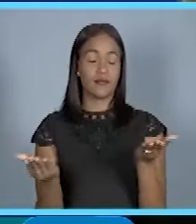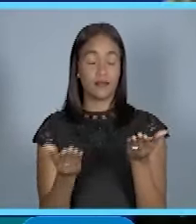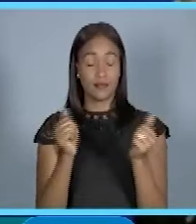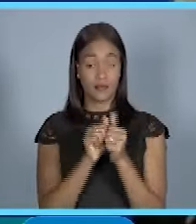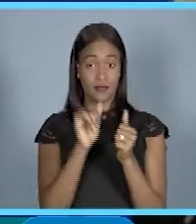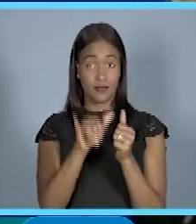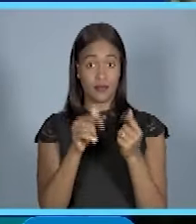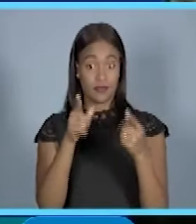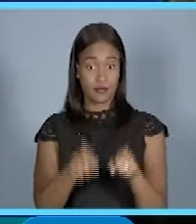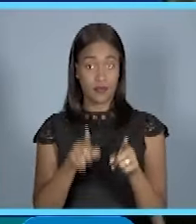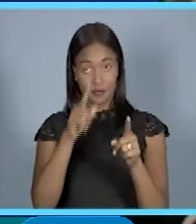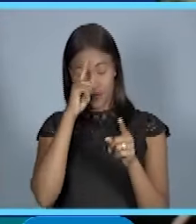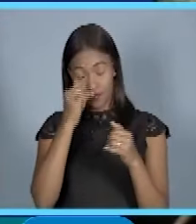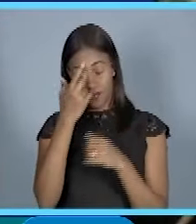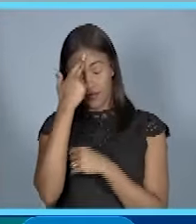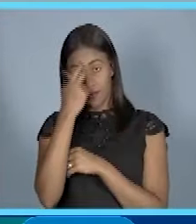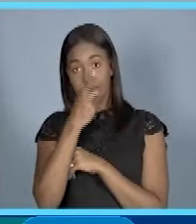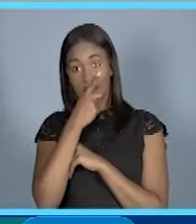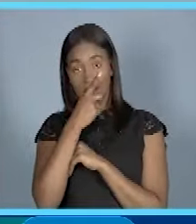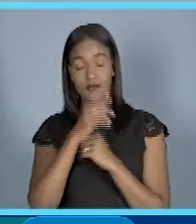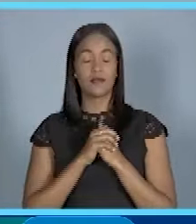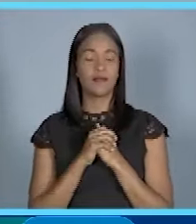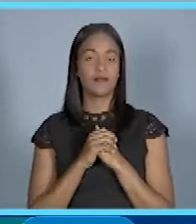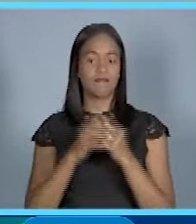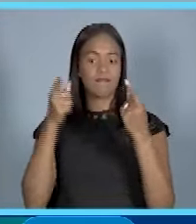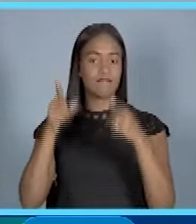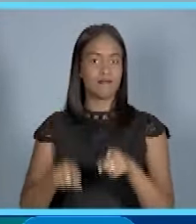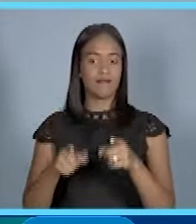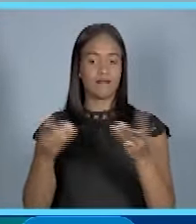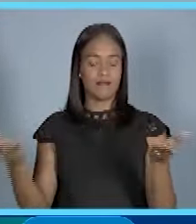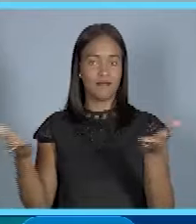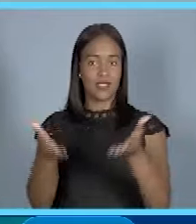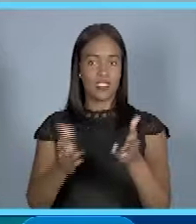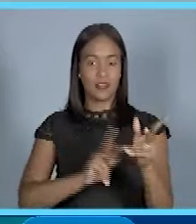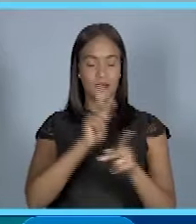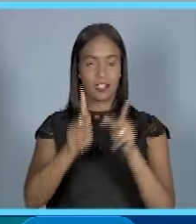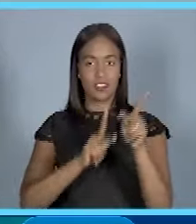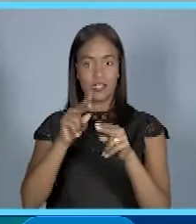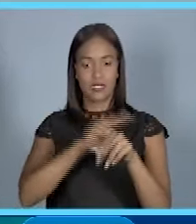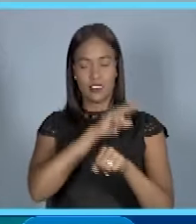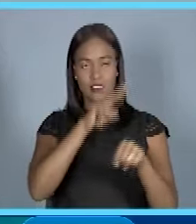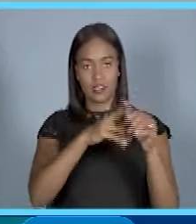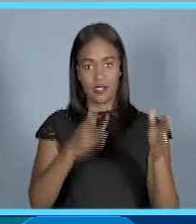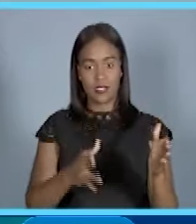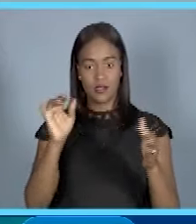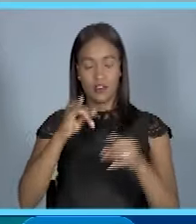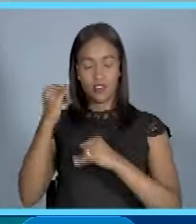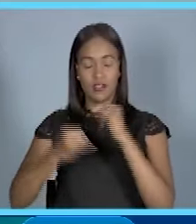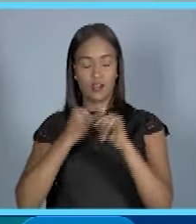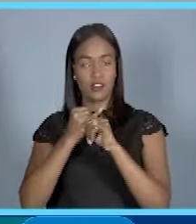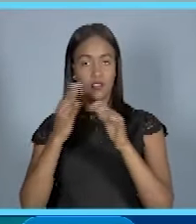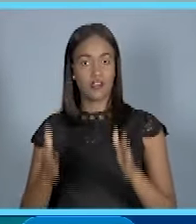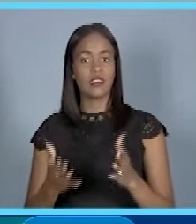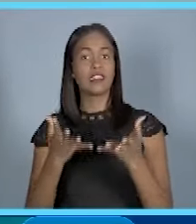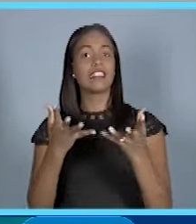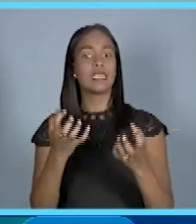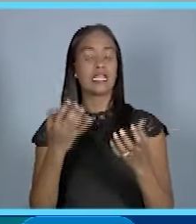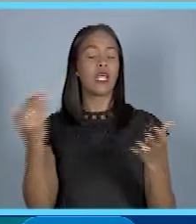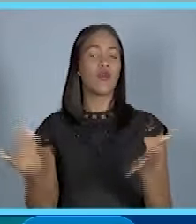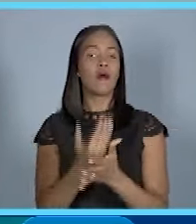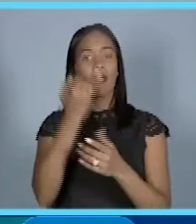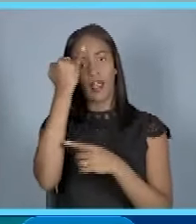este caso de la República Dominicana. El evento, que reúne a personalidades nacionales e internacionales, busca